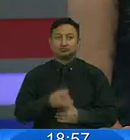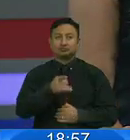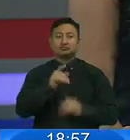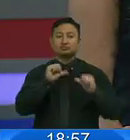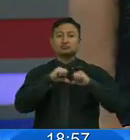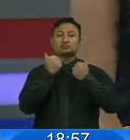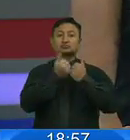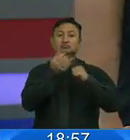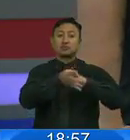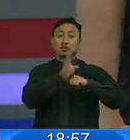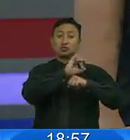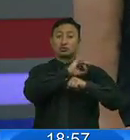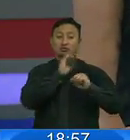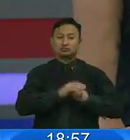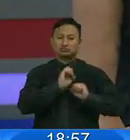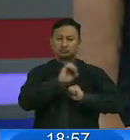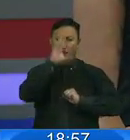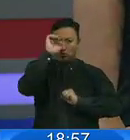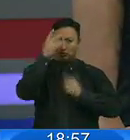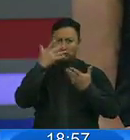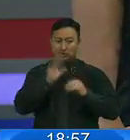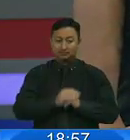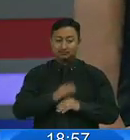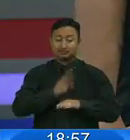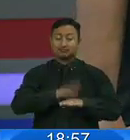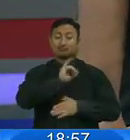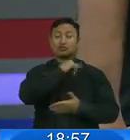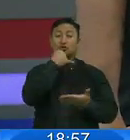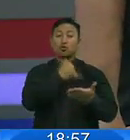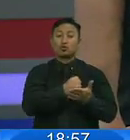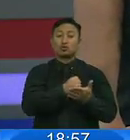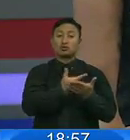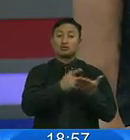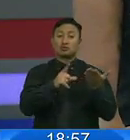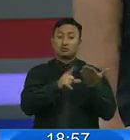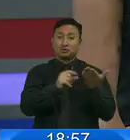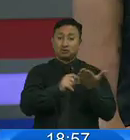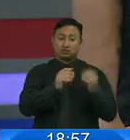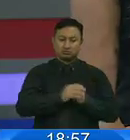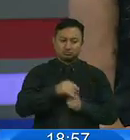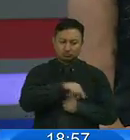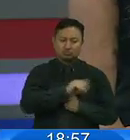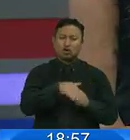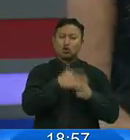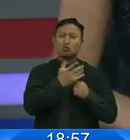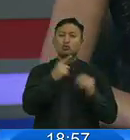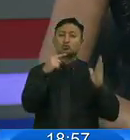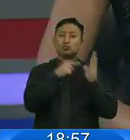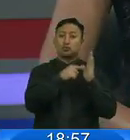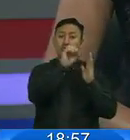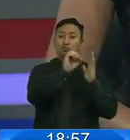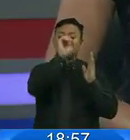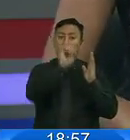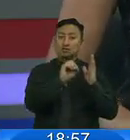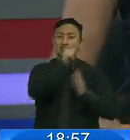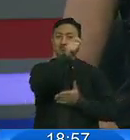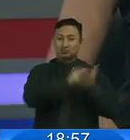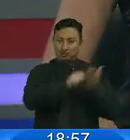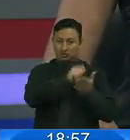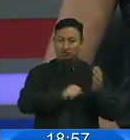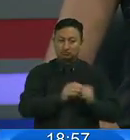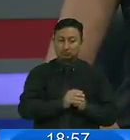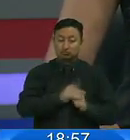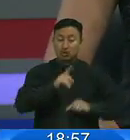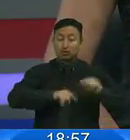Nacional reacciona tras la decisión de la Junta Monetaria de revisar el mecanismo de cobro de intereses en tarjetas de crédito. Hay críticas a